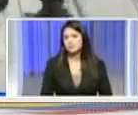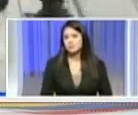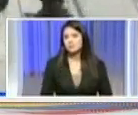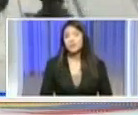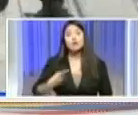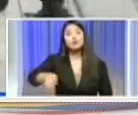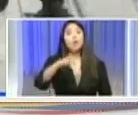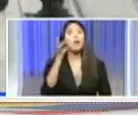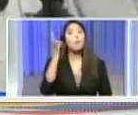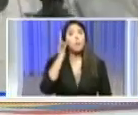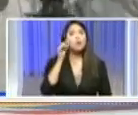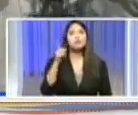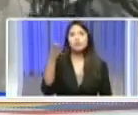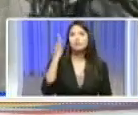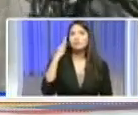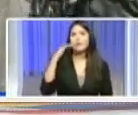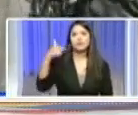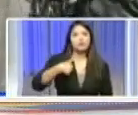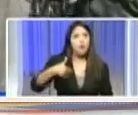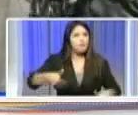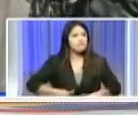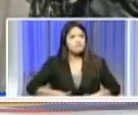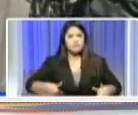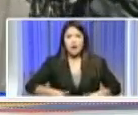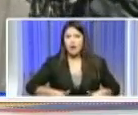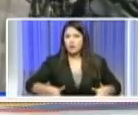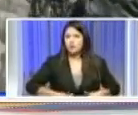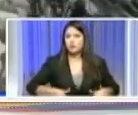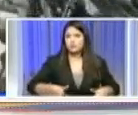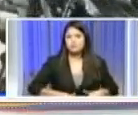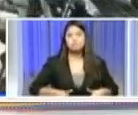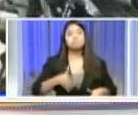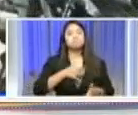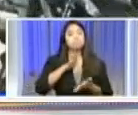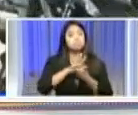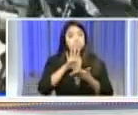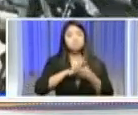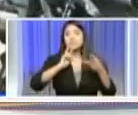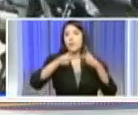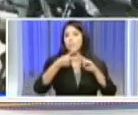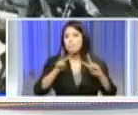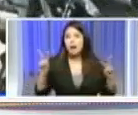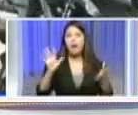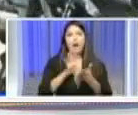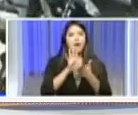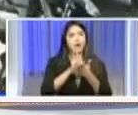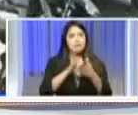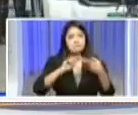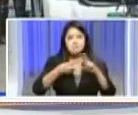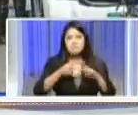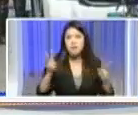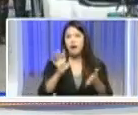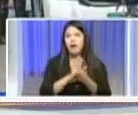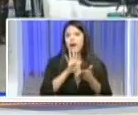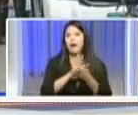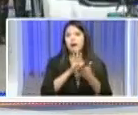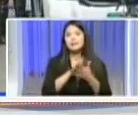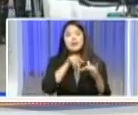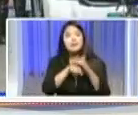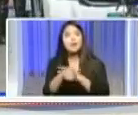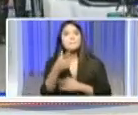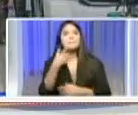Y ustedes saben que yo he hecho 1000 esfuerzos por pacificar muchachos que se han metido en ese